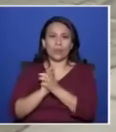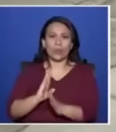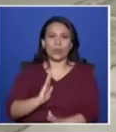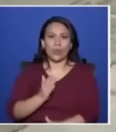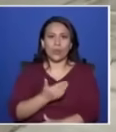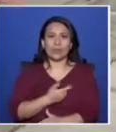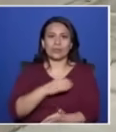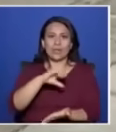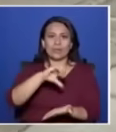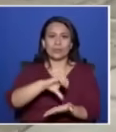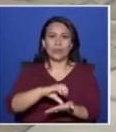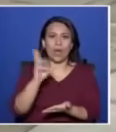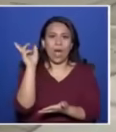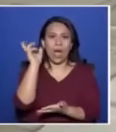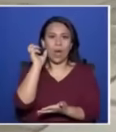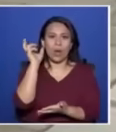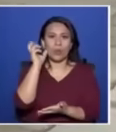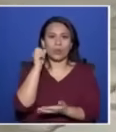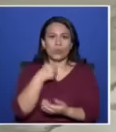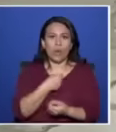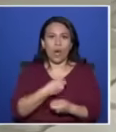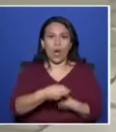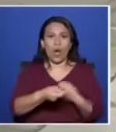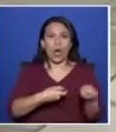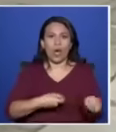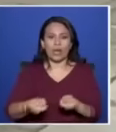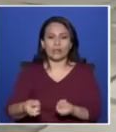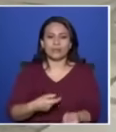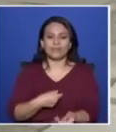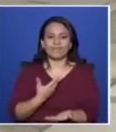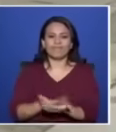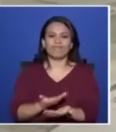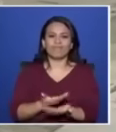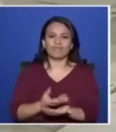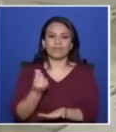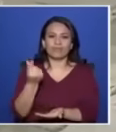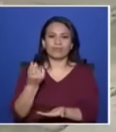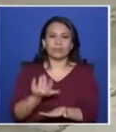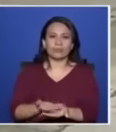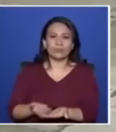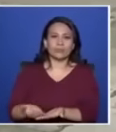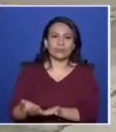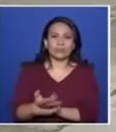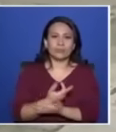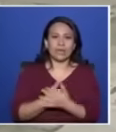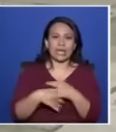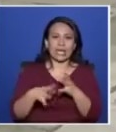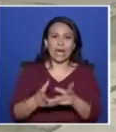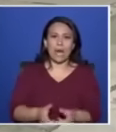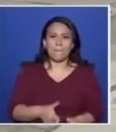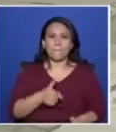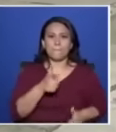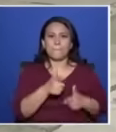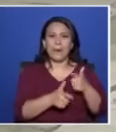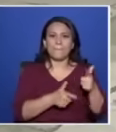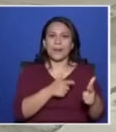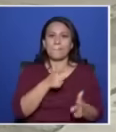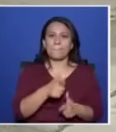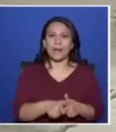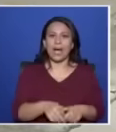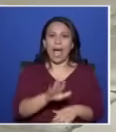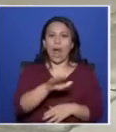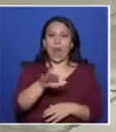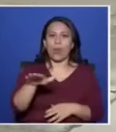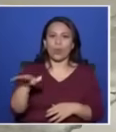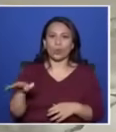ciudad. Audios, amenazas, panfletos que llegan por el cobro de extorsiones y la amenaza de atentar contra el personal, contra el alumnado,